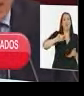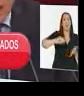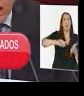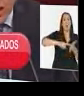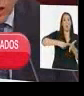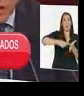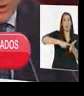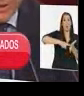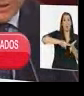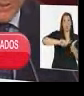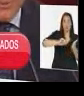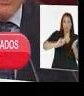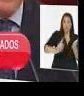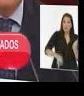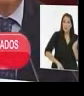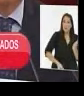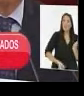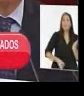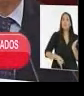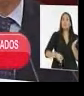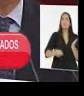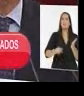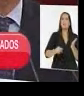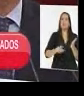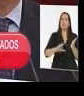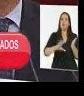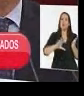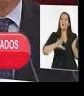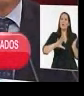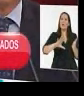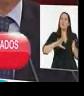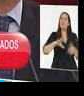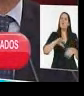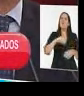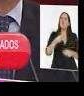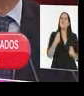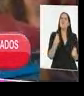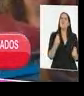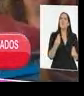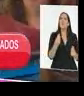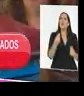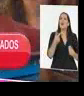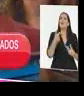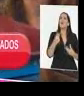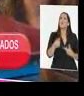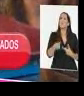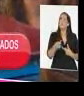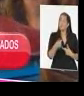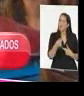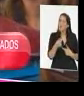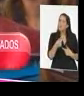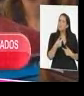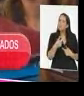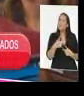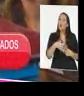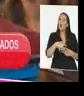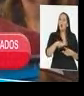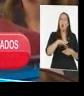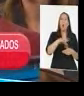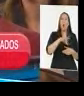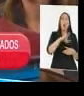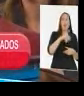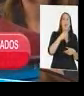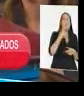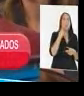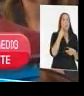tenemos. A ver, digamos que cómo estoy parada es bastante explícito desde hace tiempo. Yo intento construir